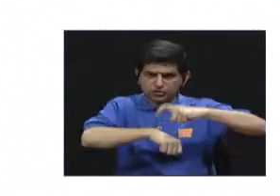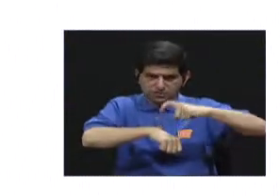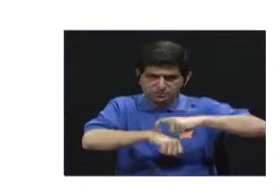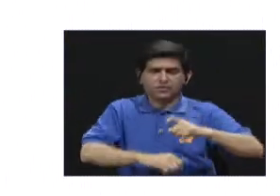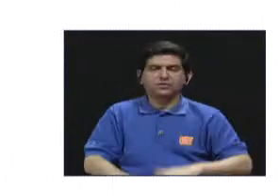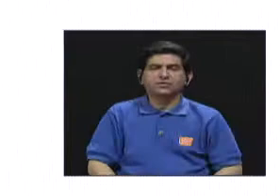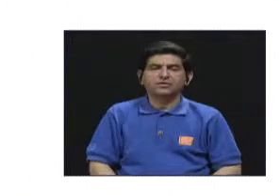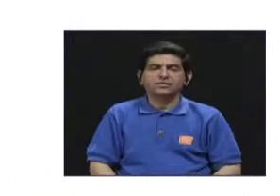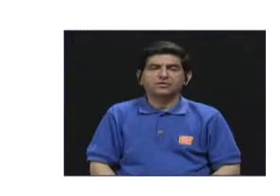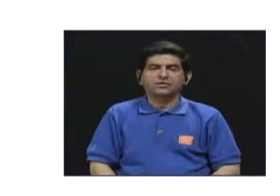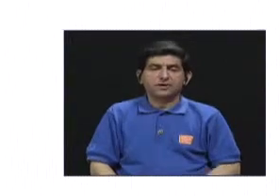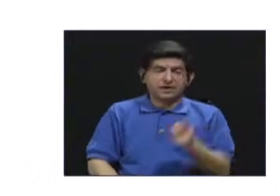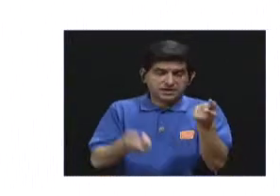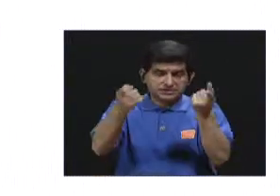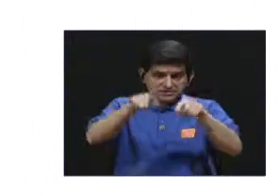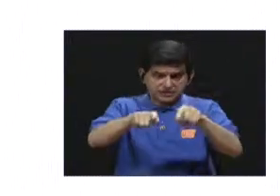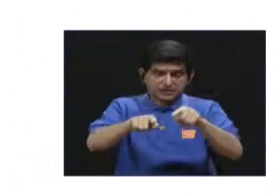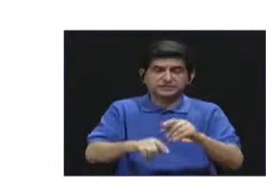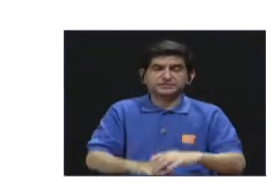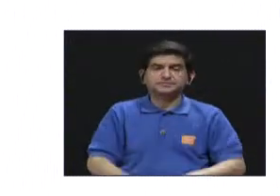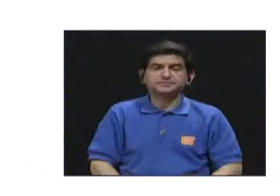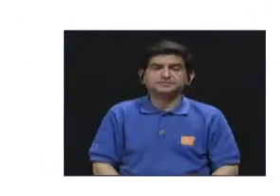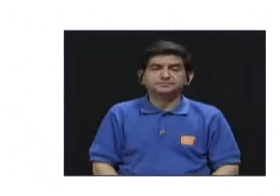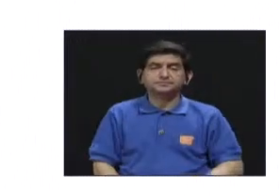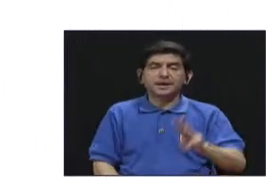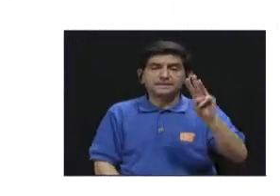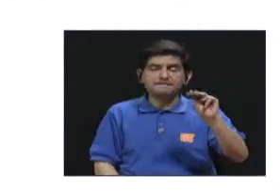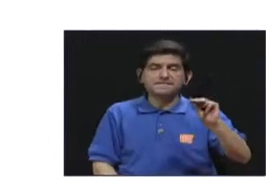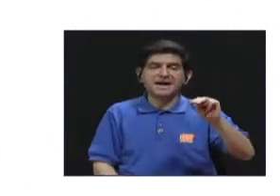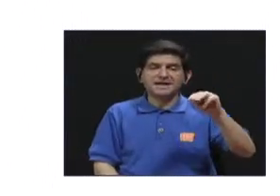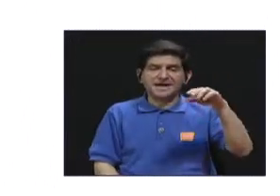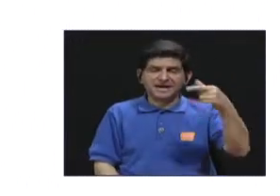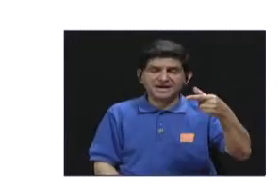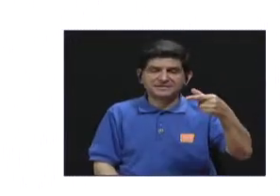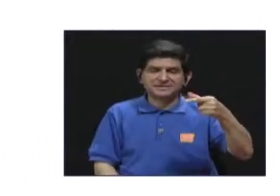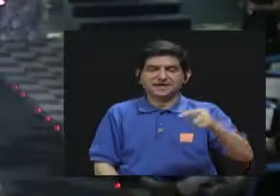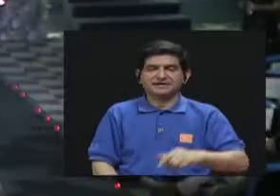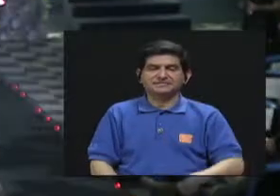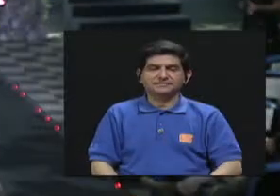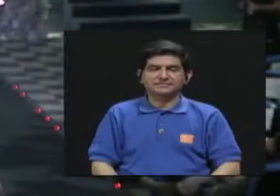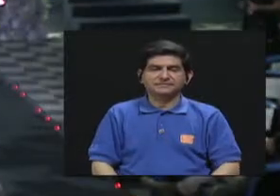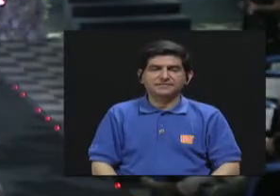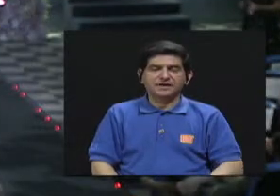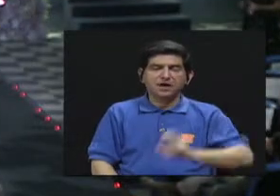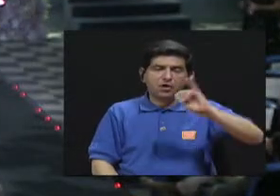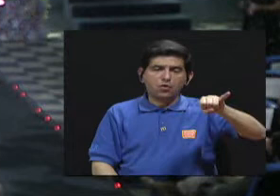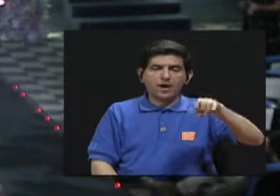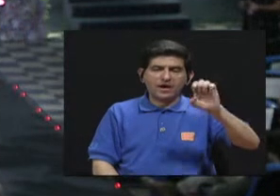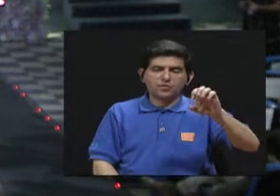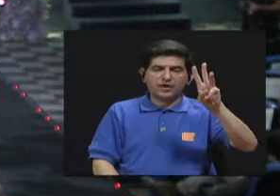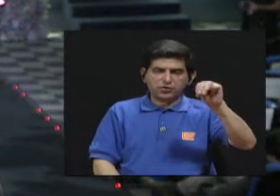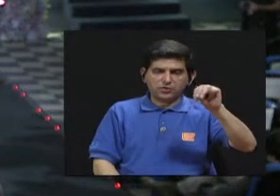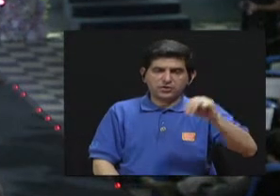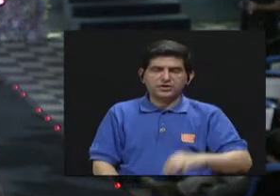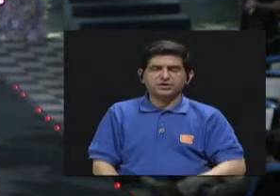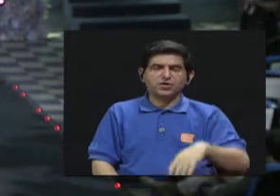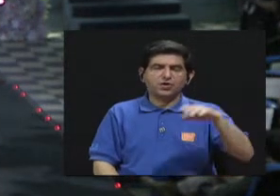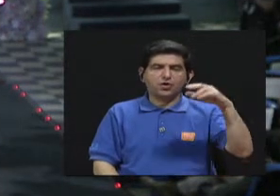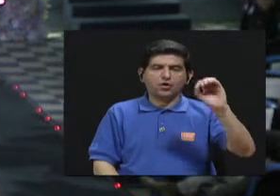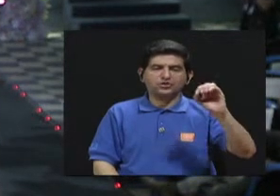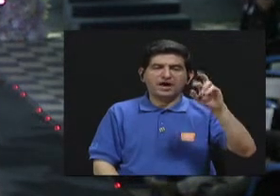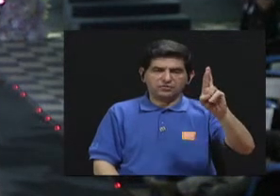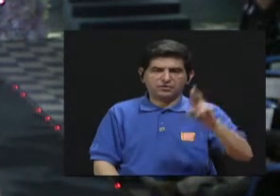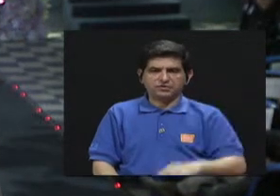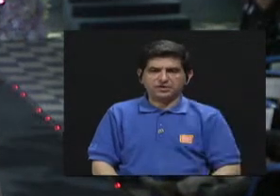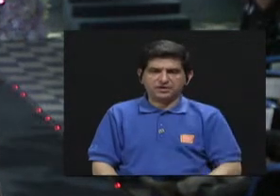tiempo, integrado por Mariel García Spooner, Juan Eduardo Murillo y Octavio